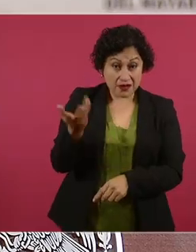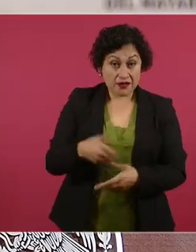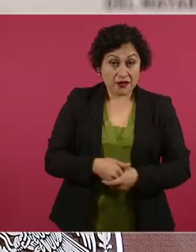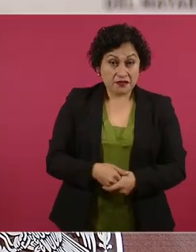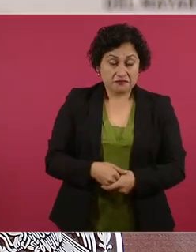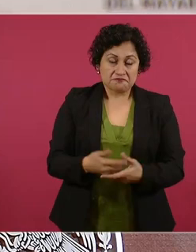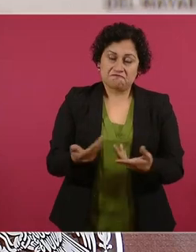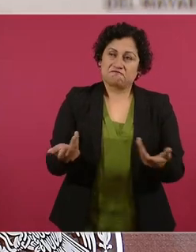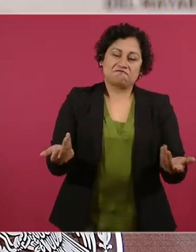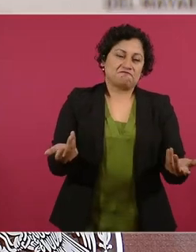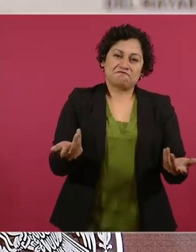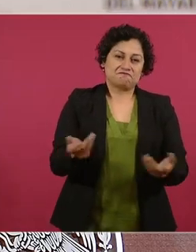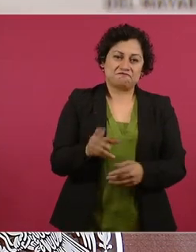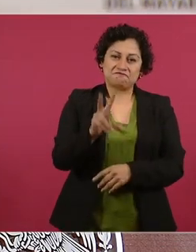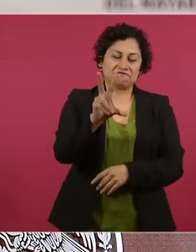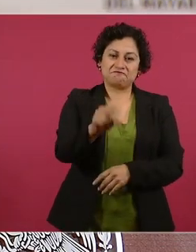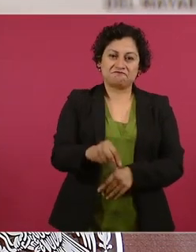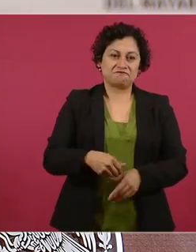No.